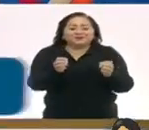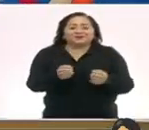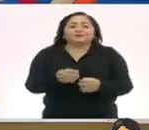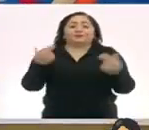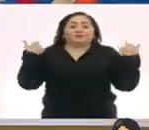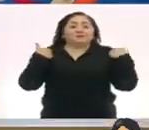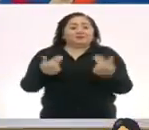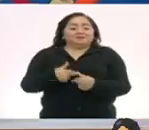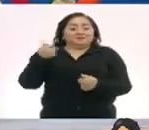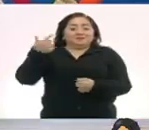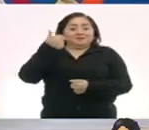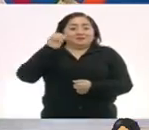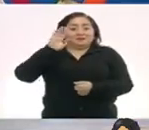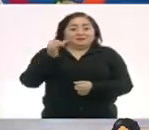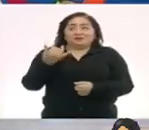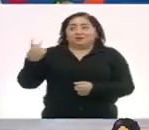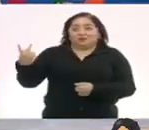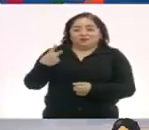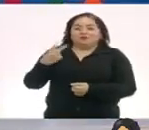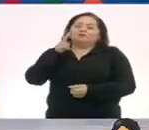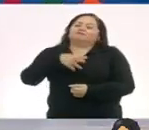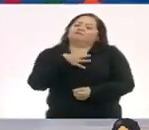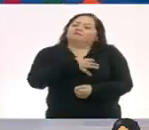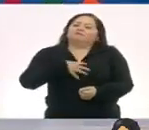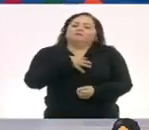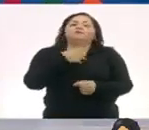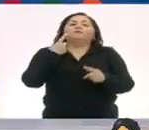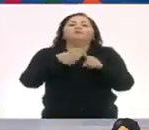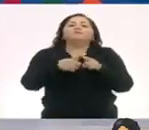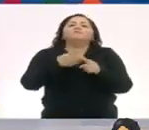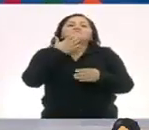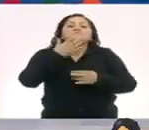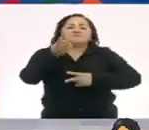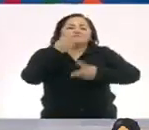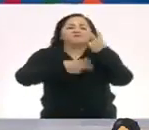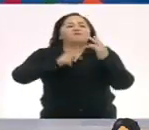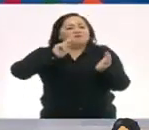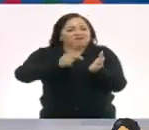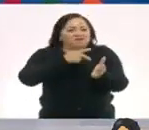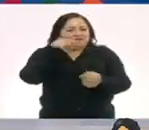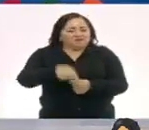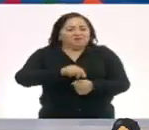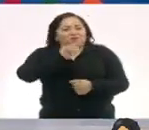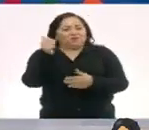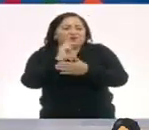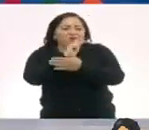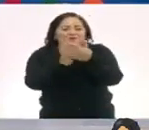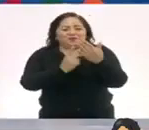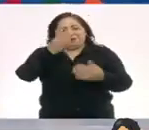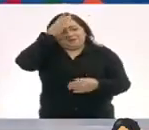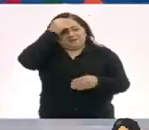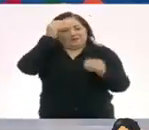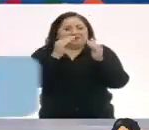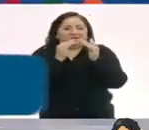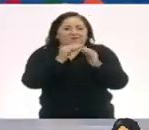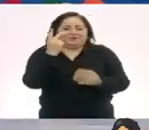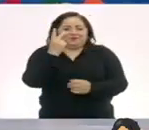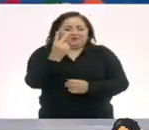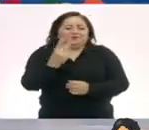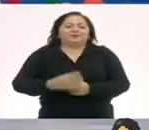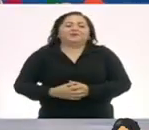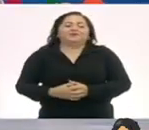La maestra Gaby Silva y yo, muy emocionadas por darle la bienvenida una vez más a otro programa de Aprende en Casa